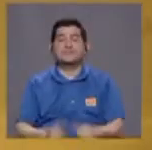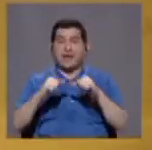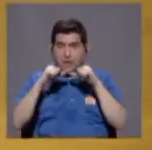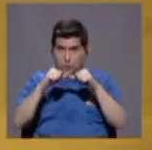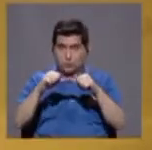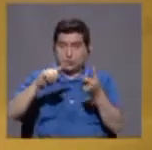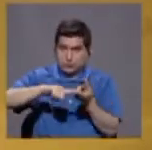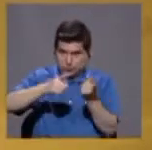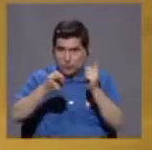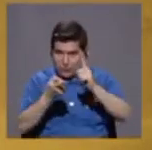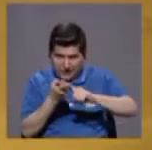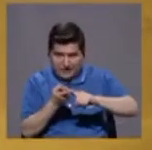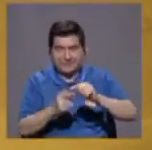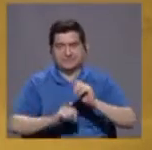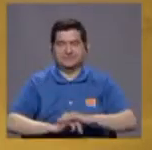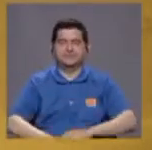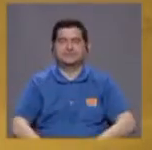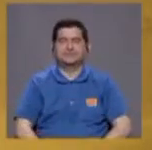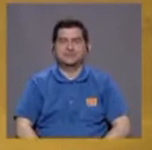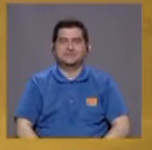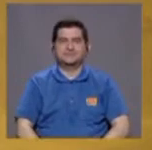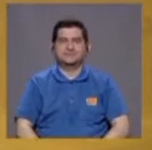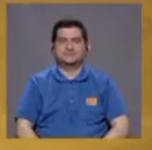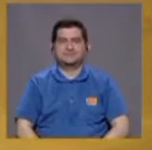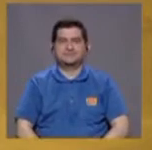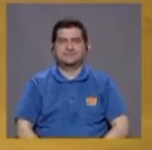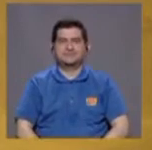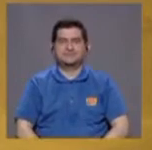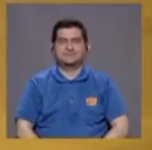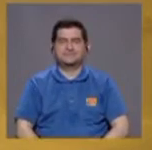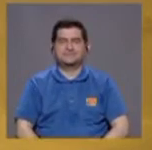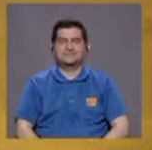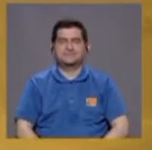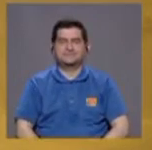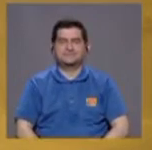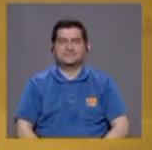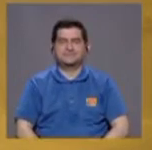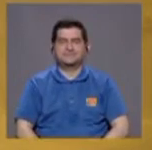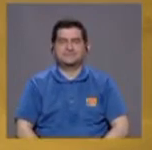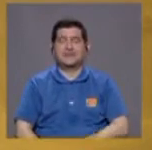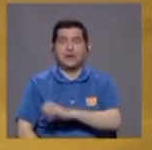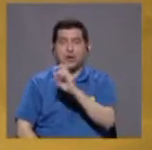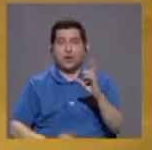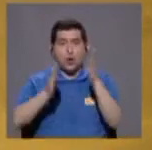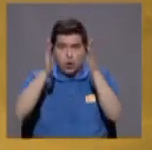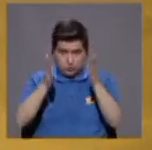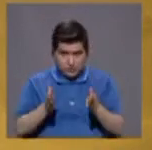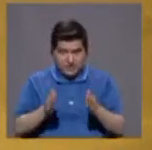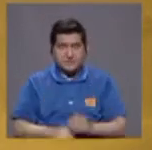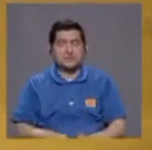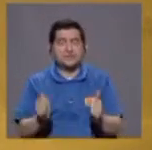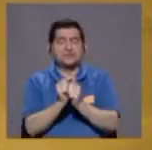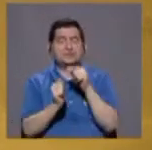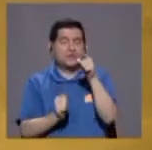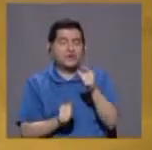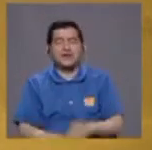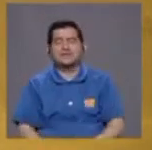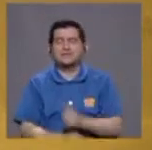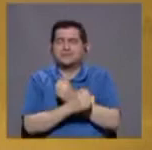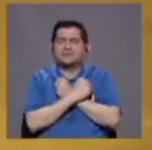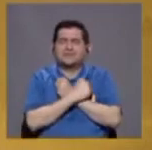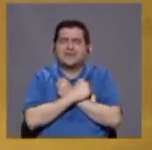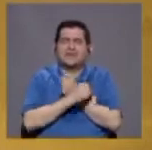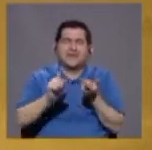Continuamos, amigas y amigos costarricenses, con estos que queridos